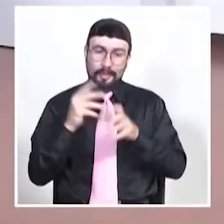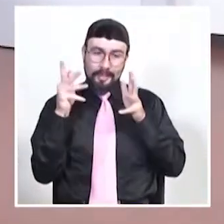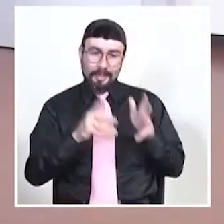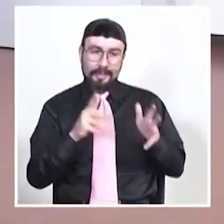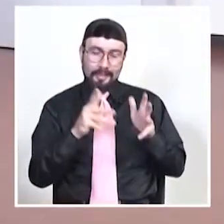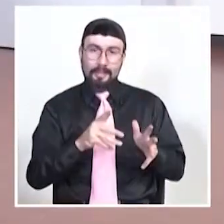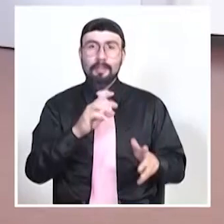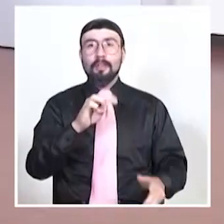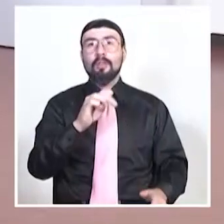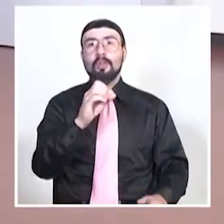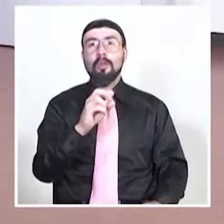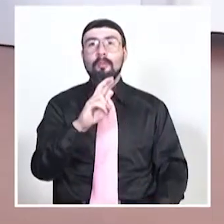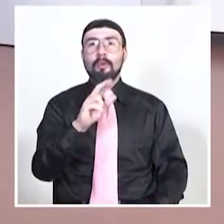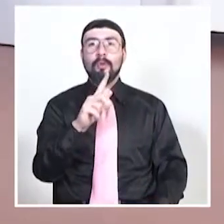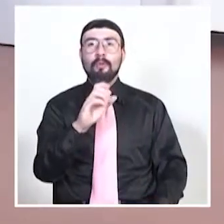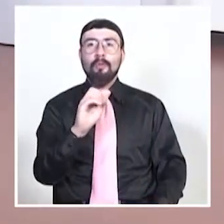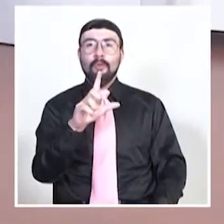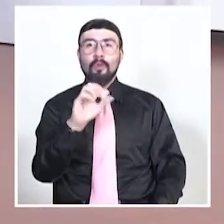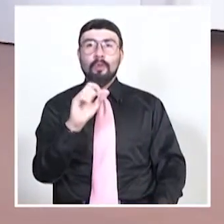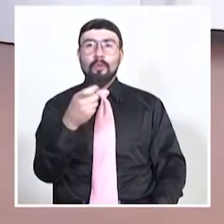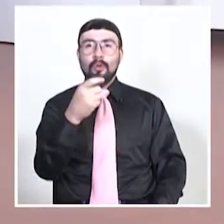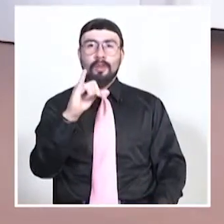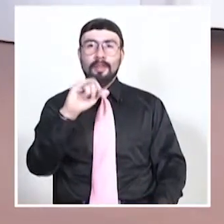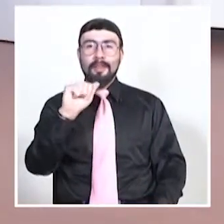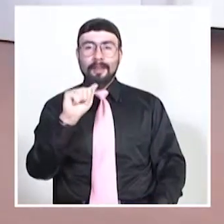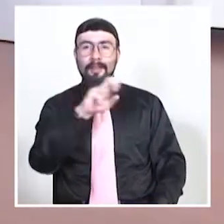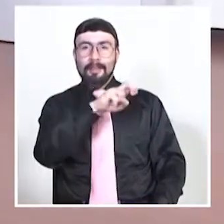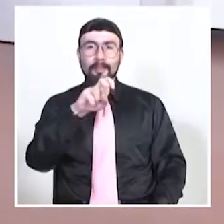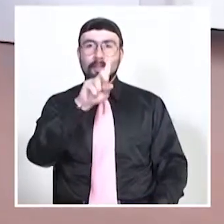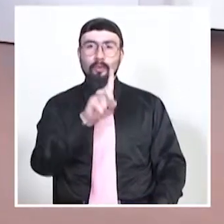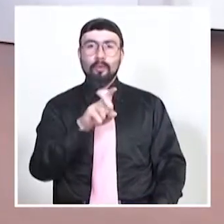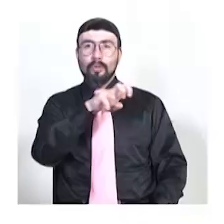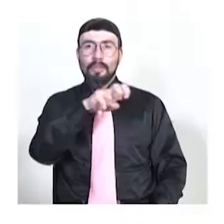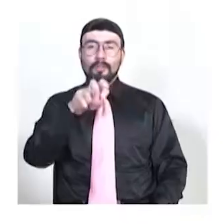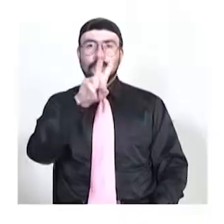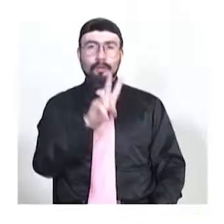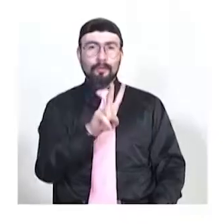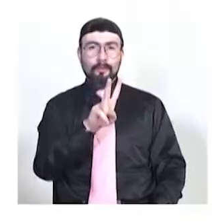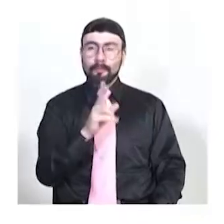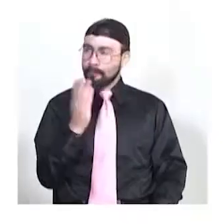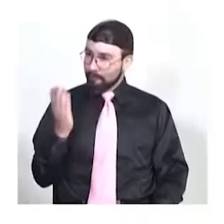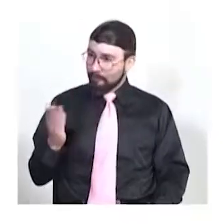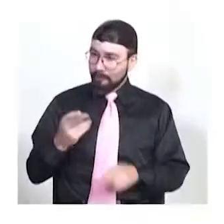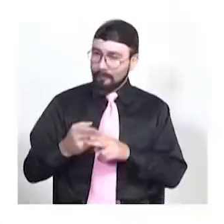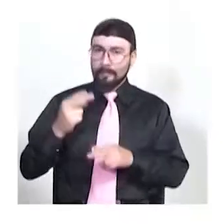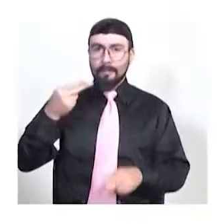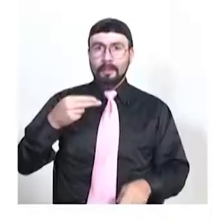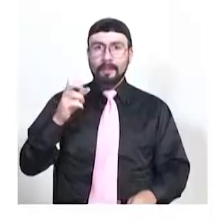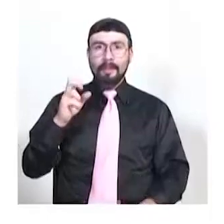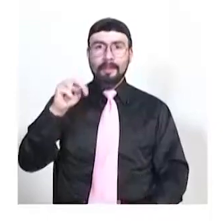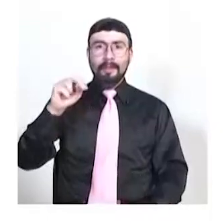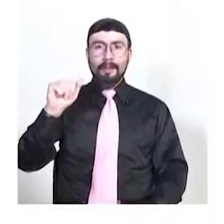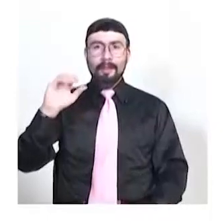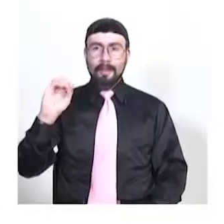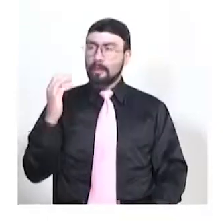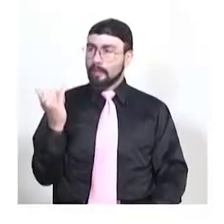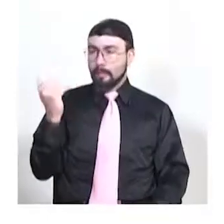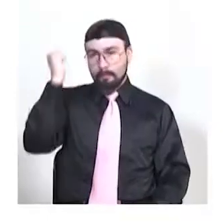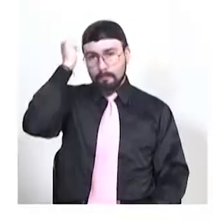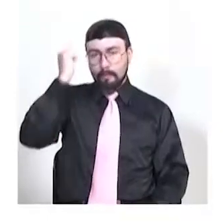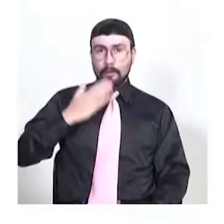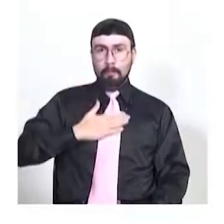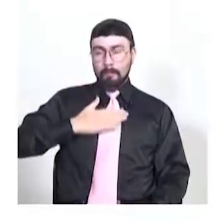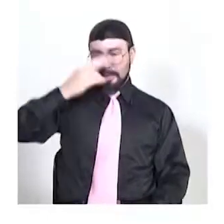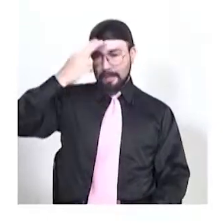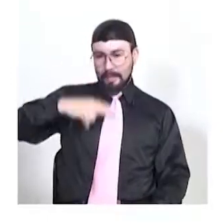2. El doctor Carlos Jader Henao, que viene además docente de mi hijo. Y ustedes dirán, bueno, ¿y